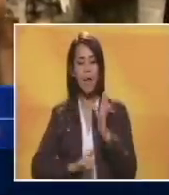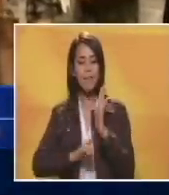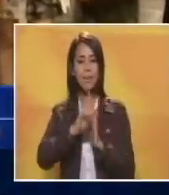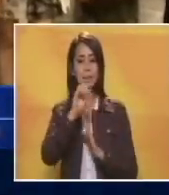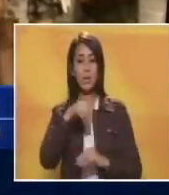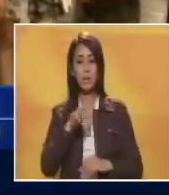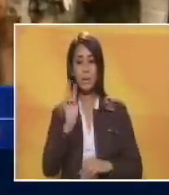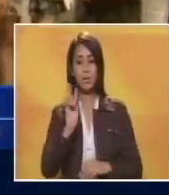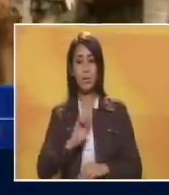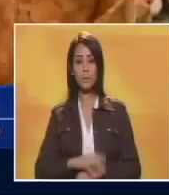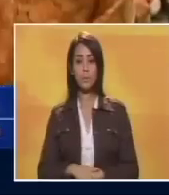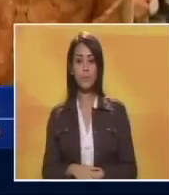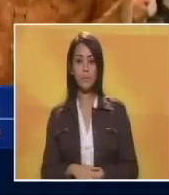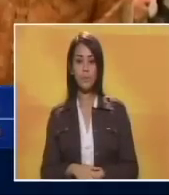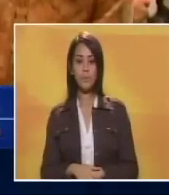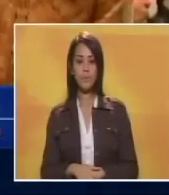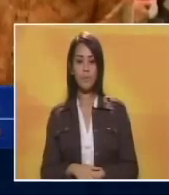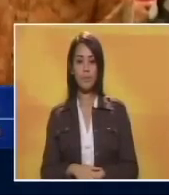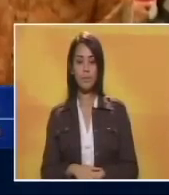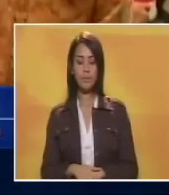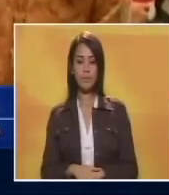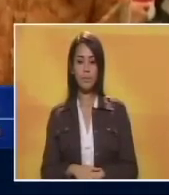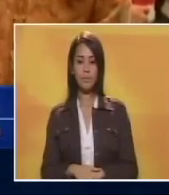de Venezuela.